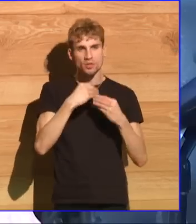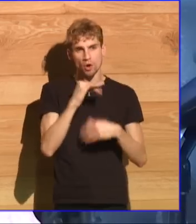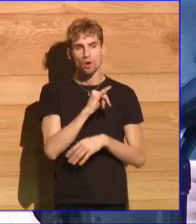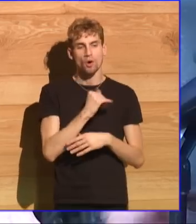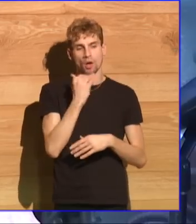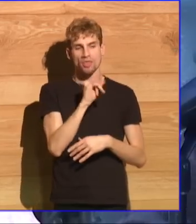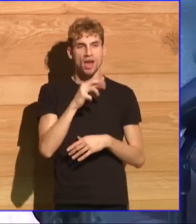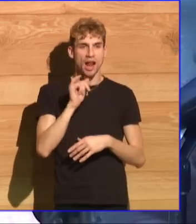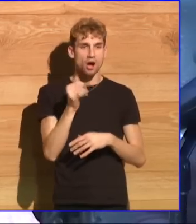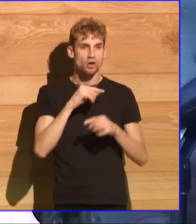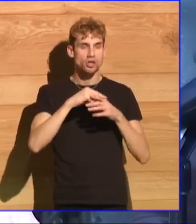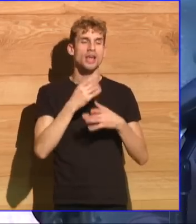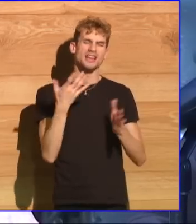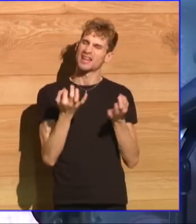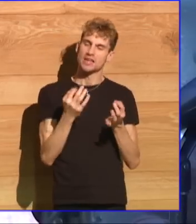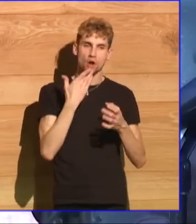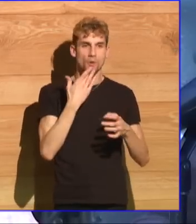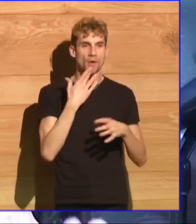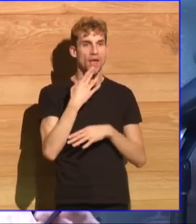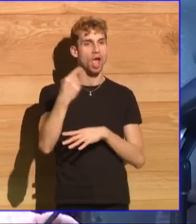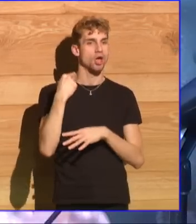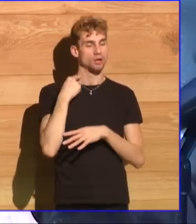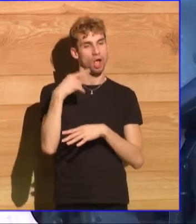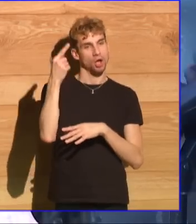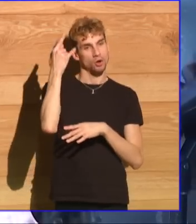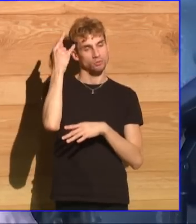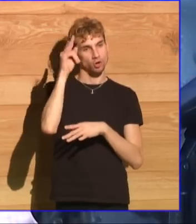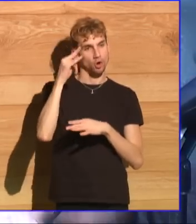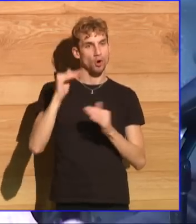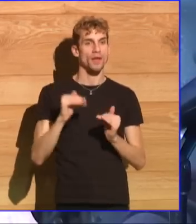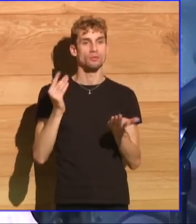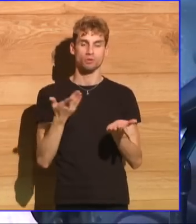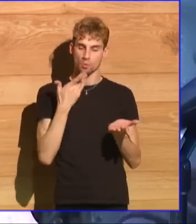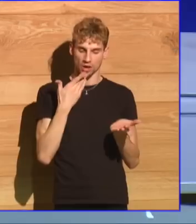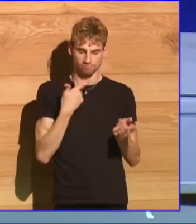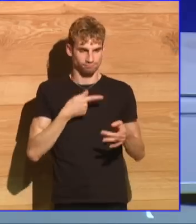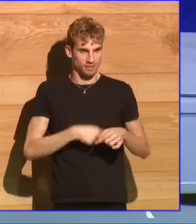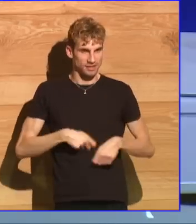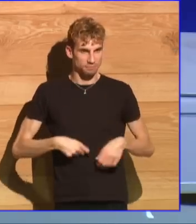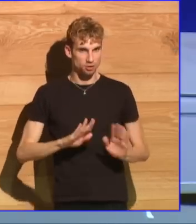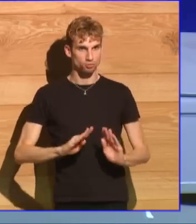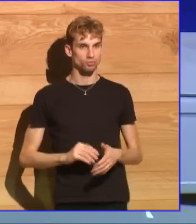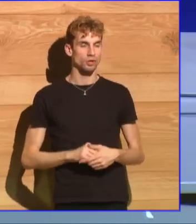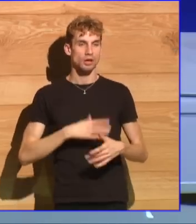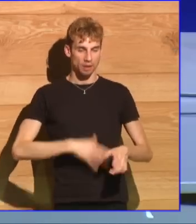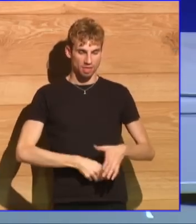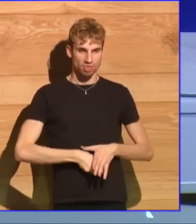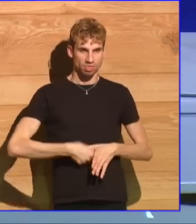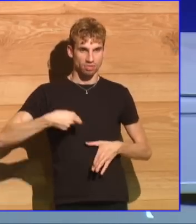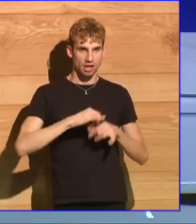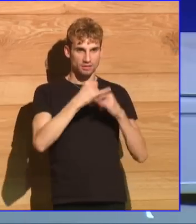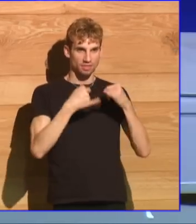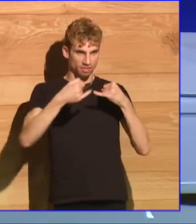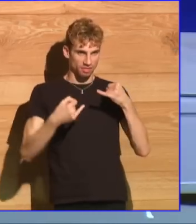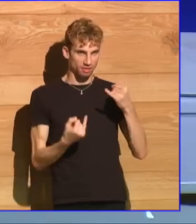Javi? Son tripas de cordero. Las tripas envueltas. Bueno, no es el momento. envueltas No es y- el momento ahora que me acabo de tomar un bombón. Venga, y vamos. pegadas con Prit. La